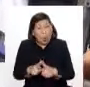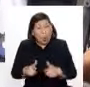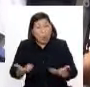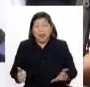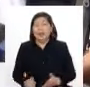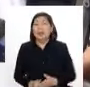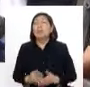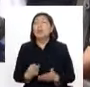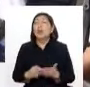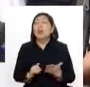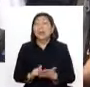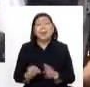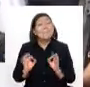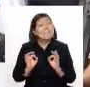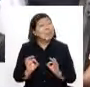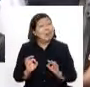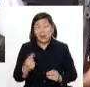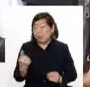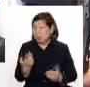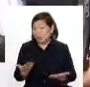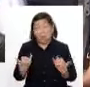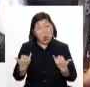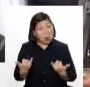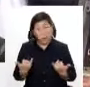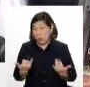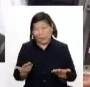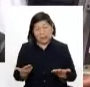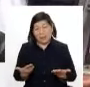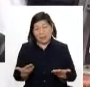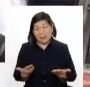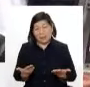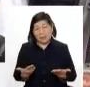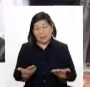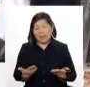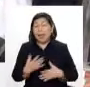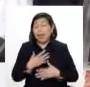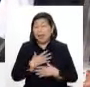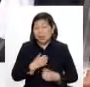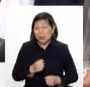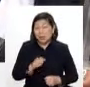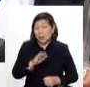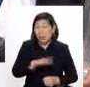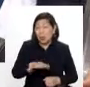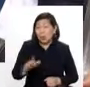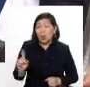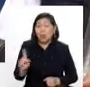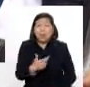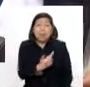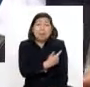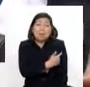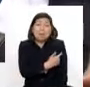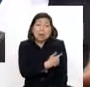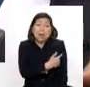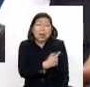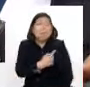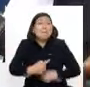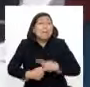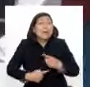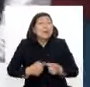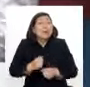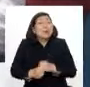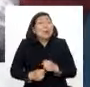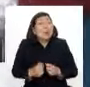Y eso pone un riesgo no solamente hoy, sino el estado de salud de aquellos niños que no reciben esta vacuna en los próximos